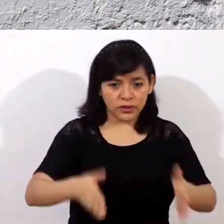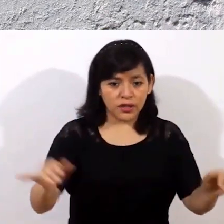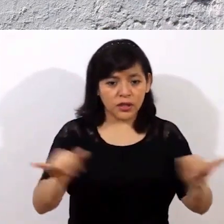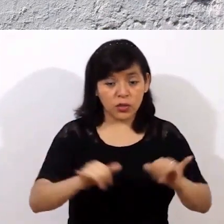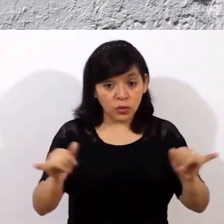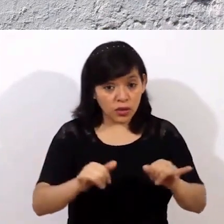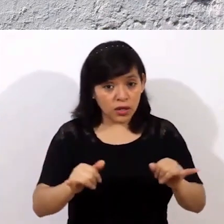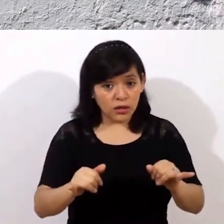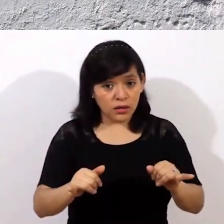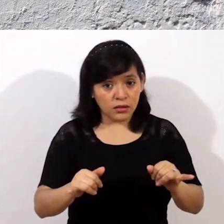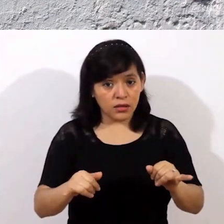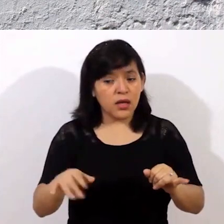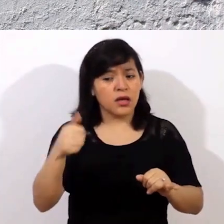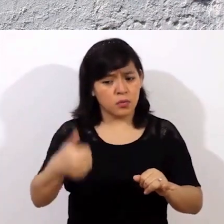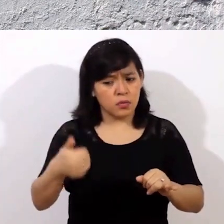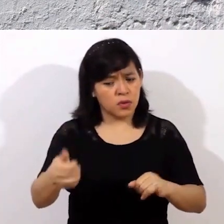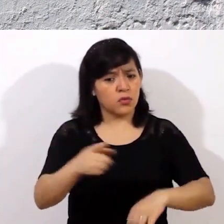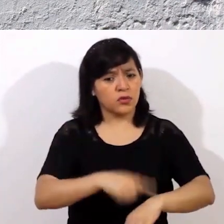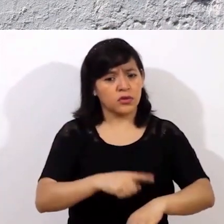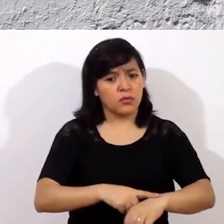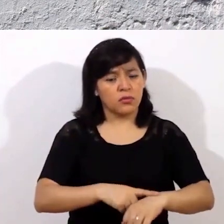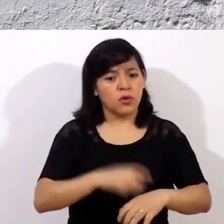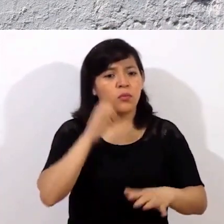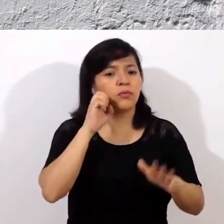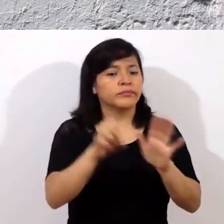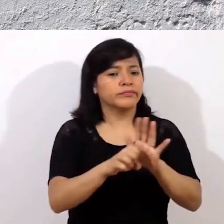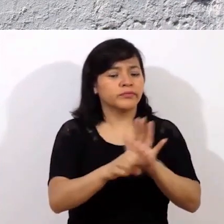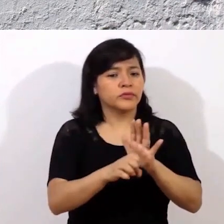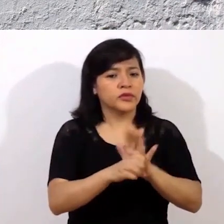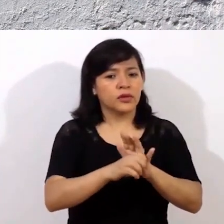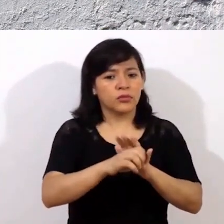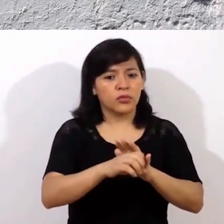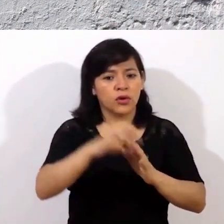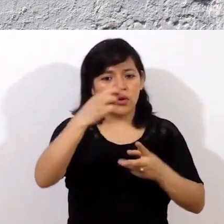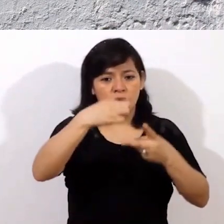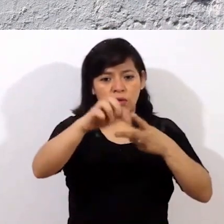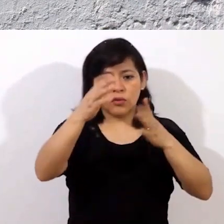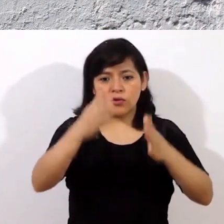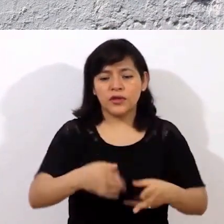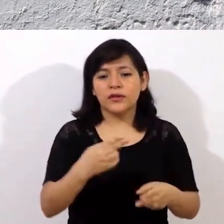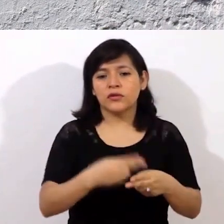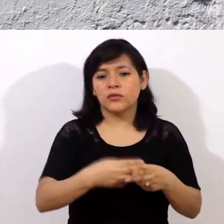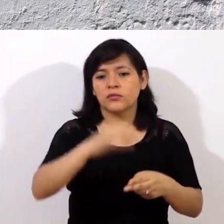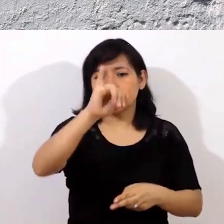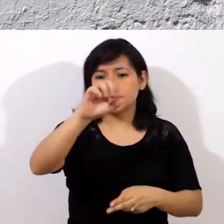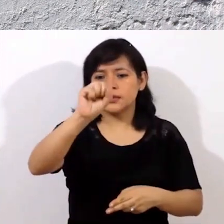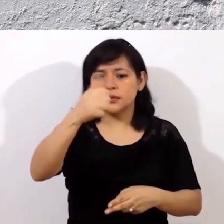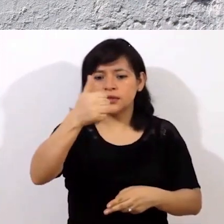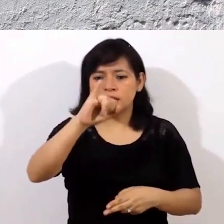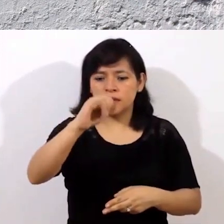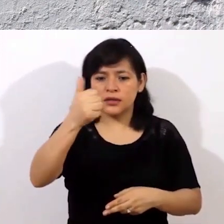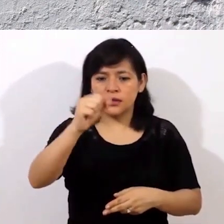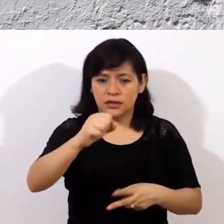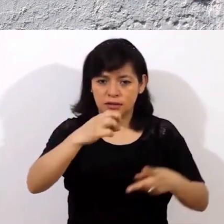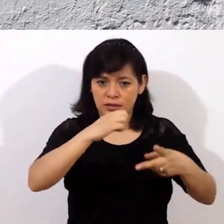en tiempos muy similares al suyo. Isaías, por ejemplo, estuvo profetizando en el reino del sur por el año 740 en